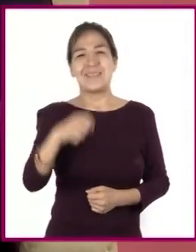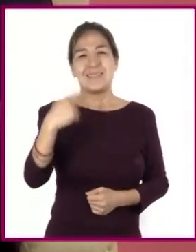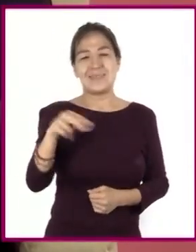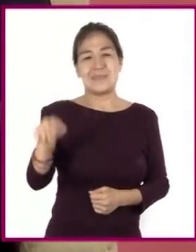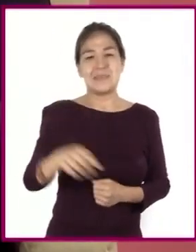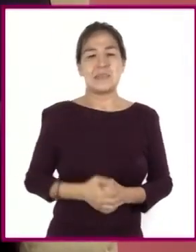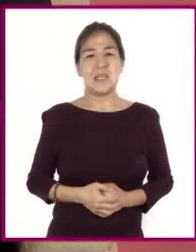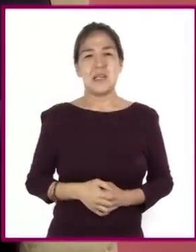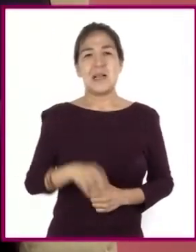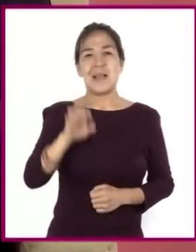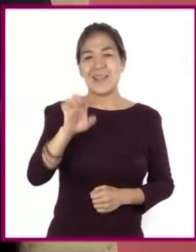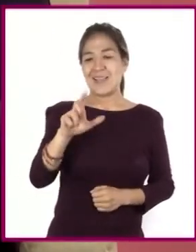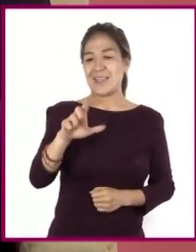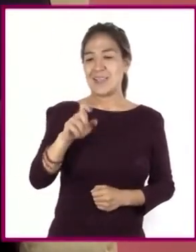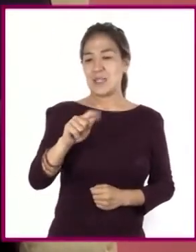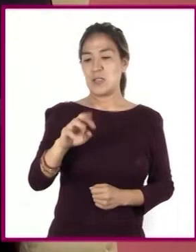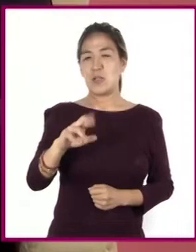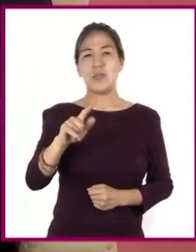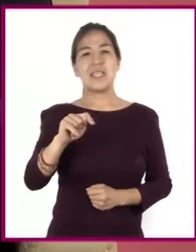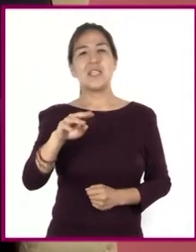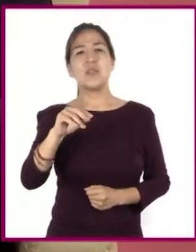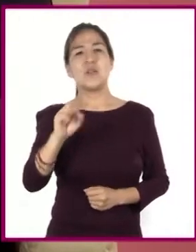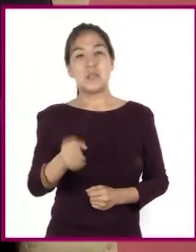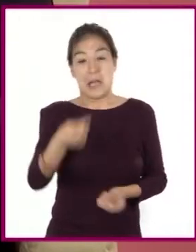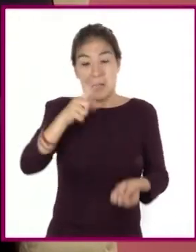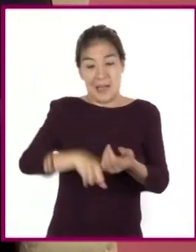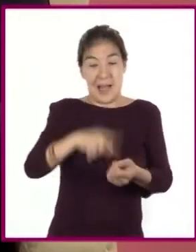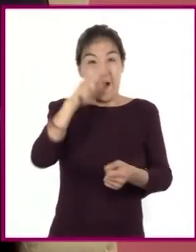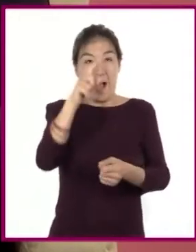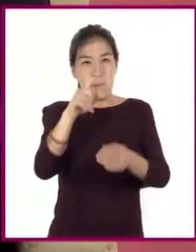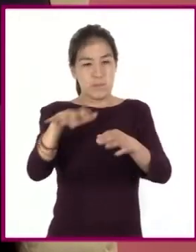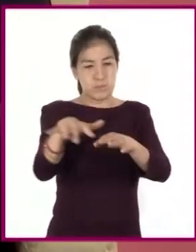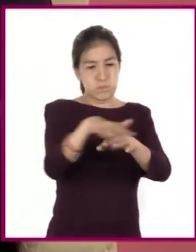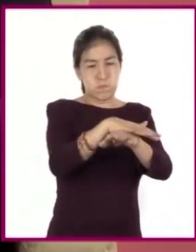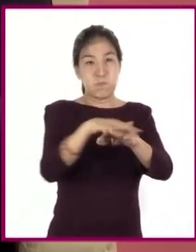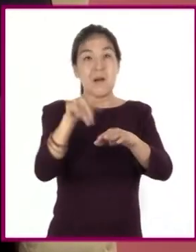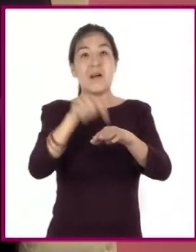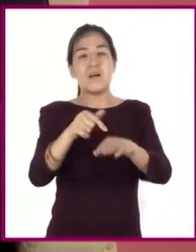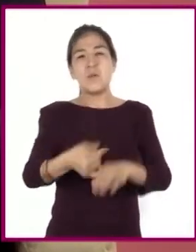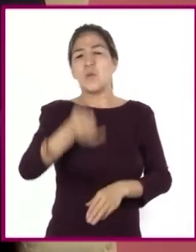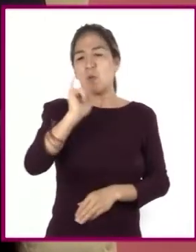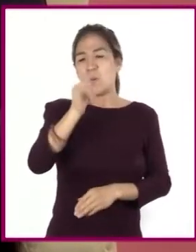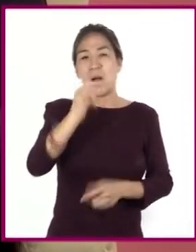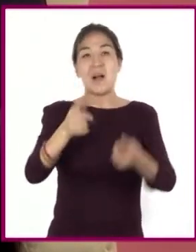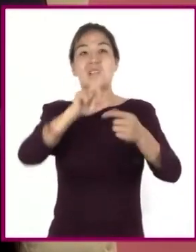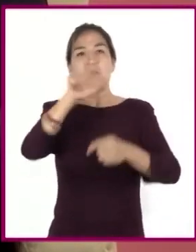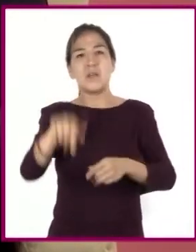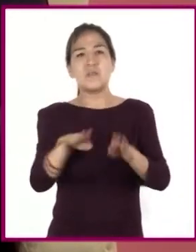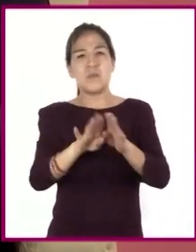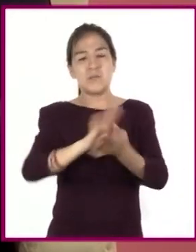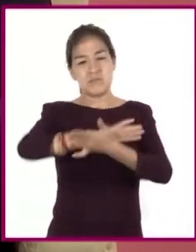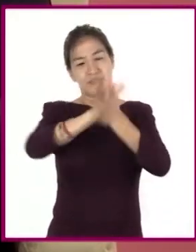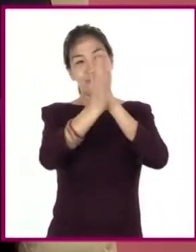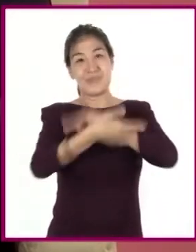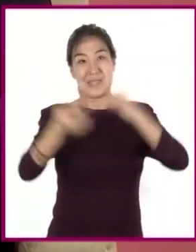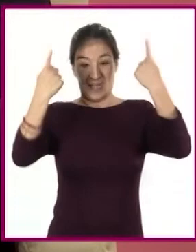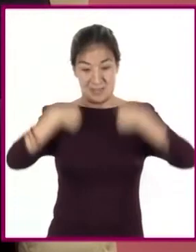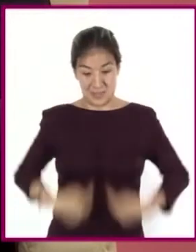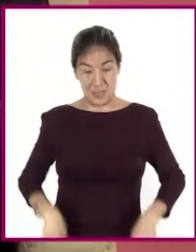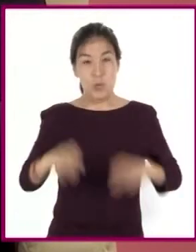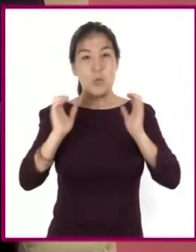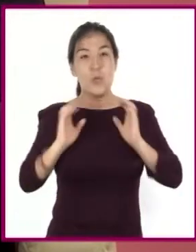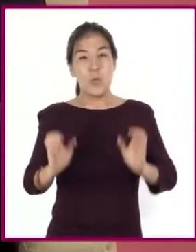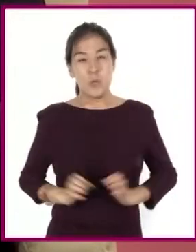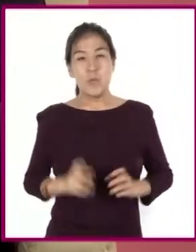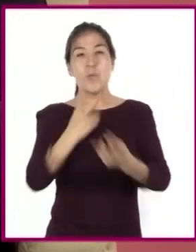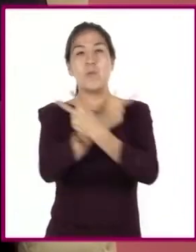Estos electrolitos que vienen en el líquido pueden ayudar a perder calcio y por lo tanto los huesos se pueden descalcificar, pueden